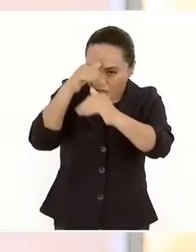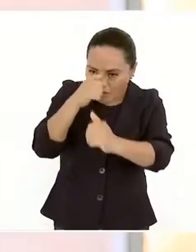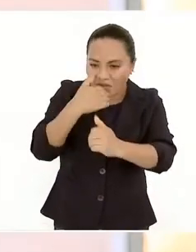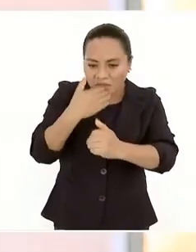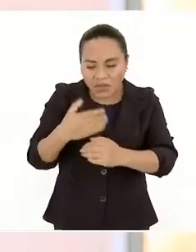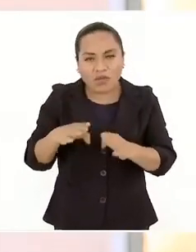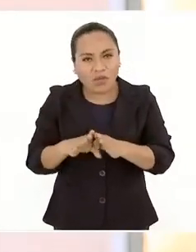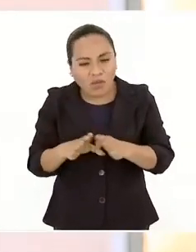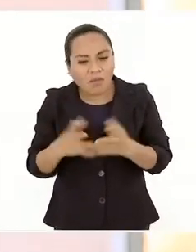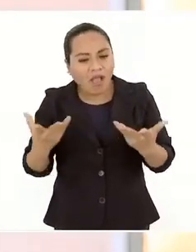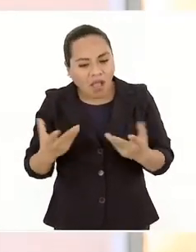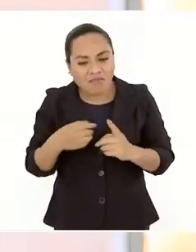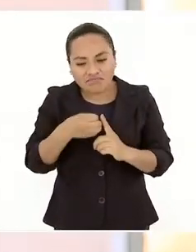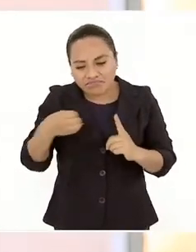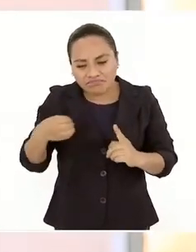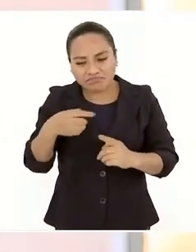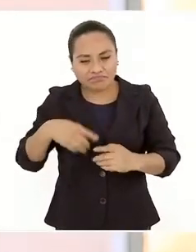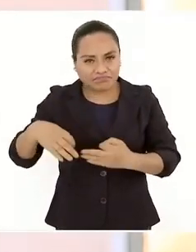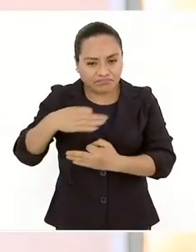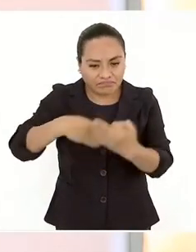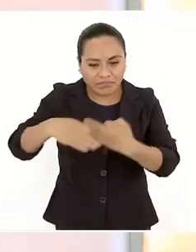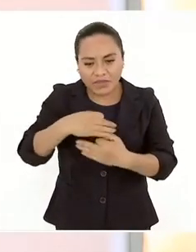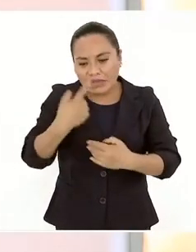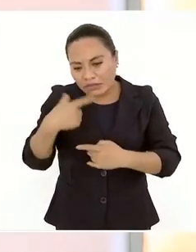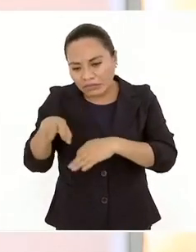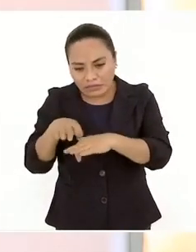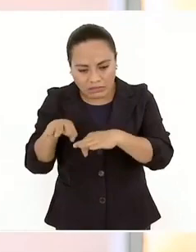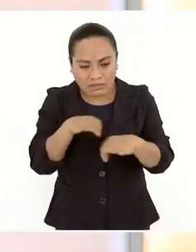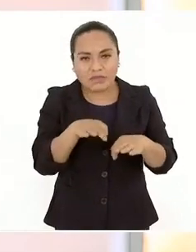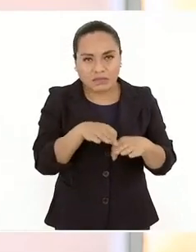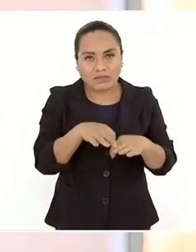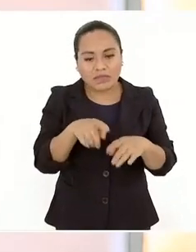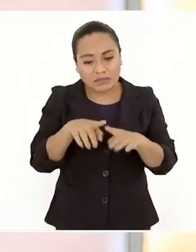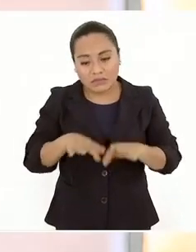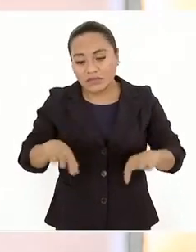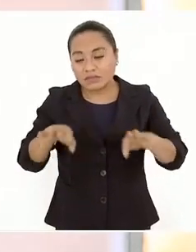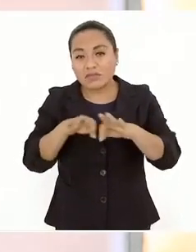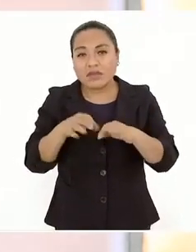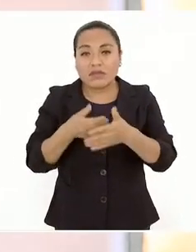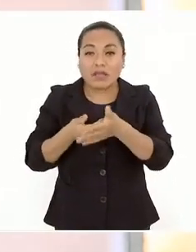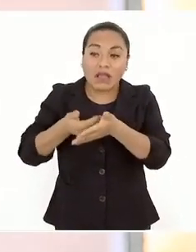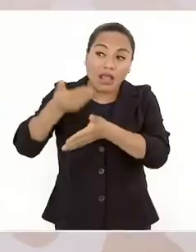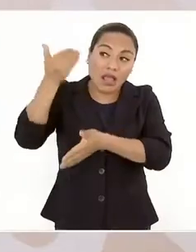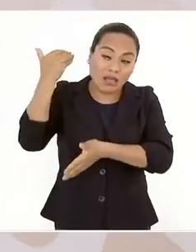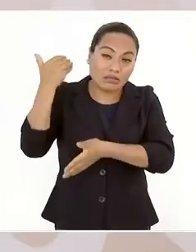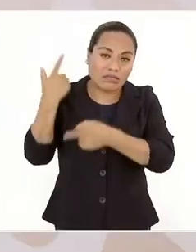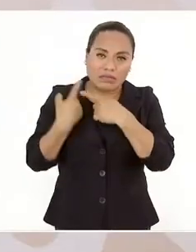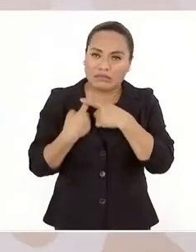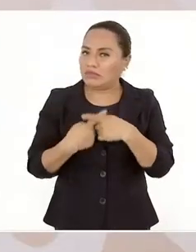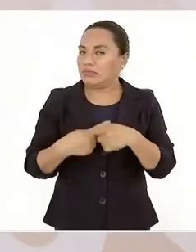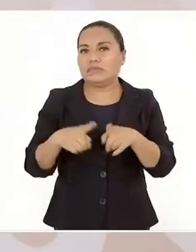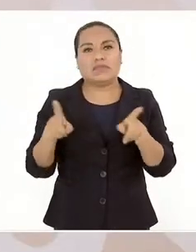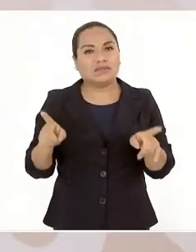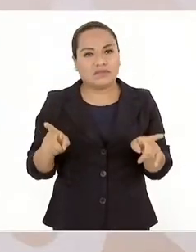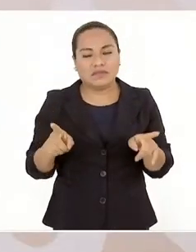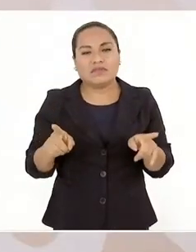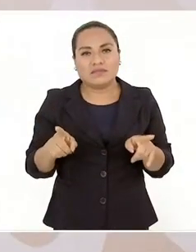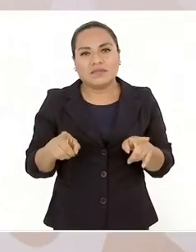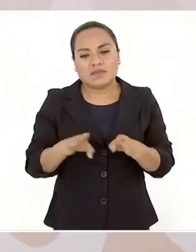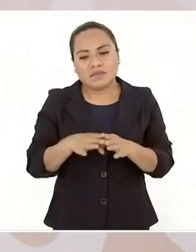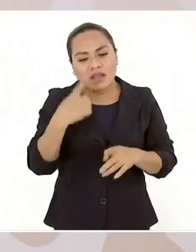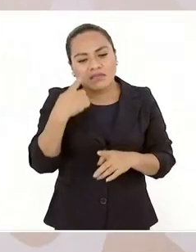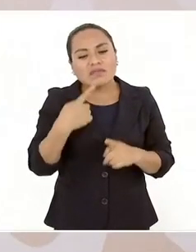las acciones. Nos parece que esta tarea, a diferencia de cómo se hacía en el pasado, pues corresponde